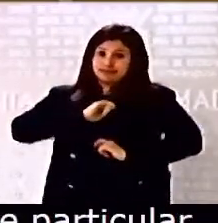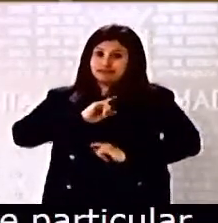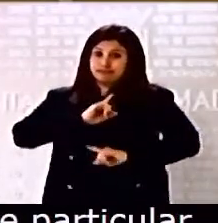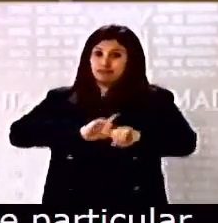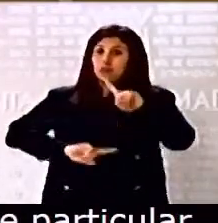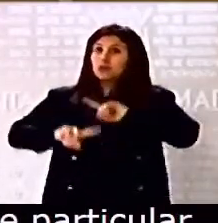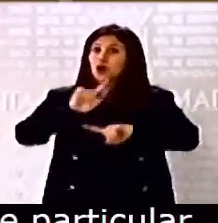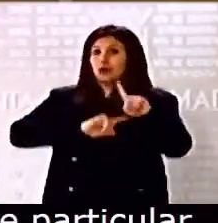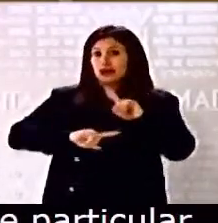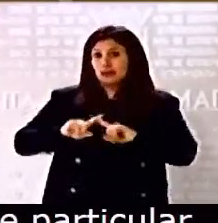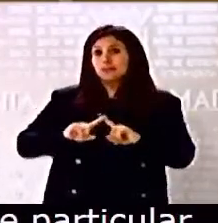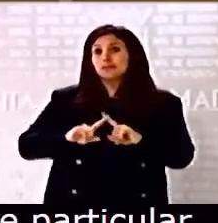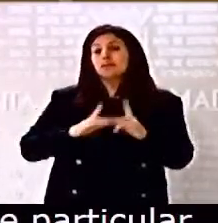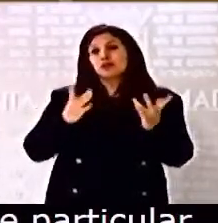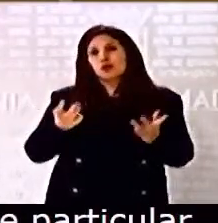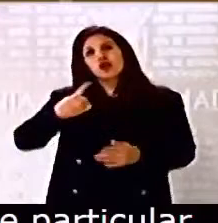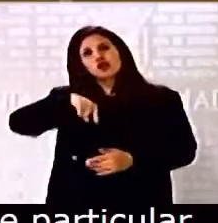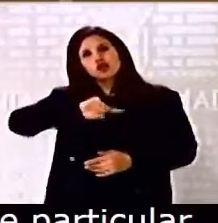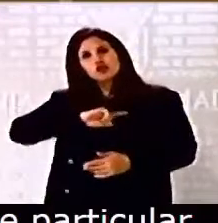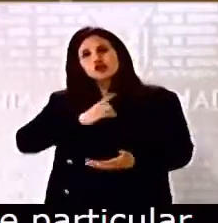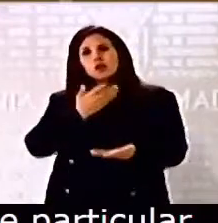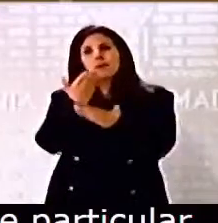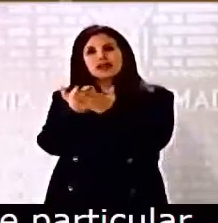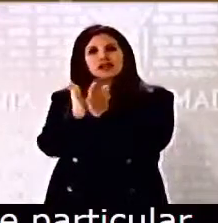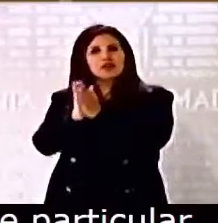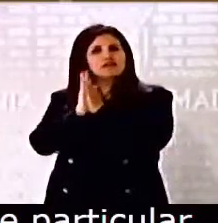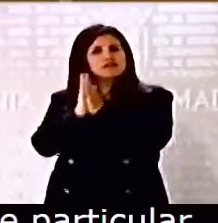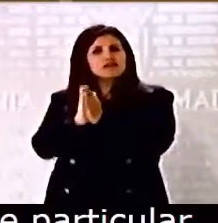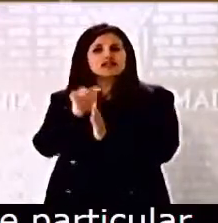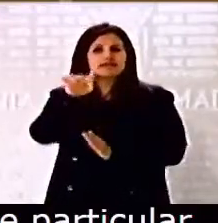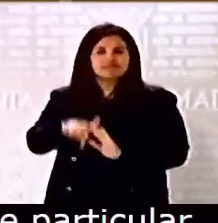otro, y por lo tanto le hemos pedido encarecidamente